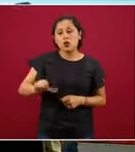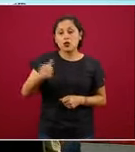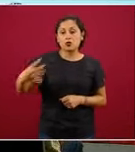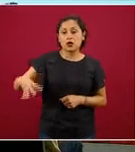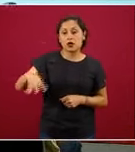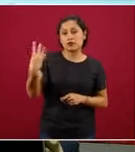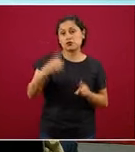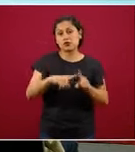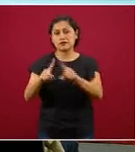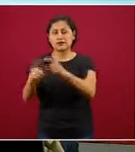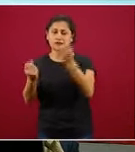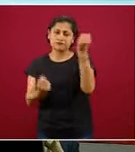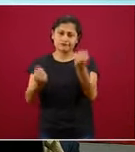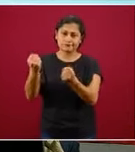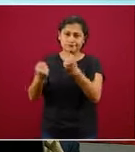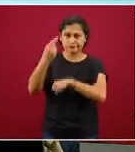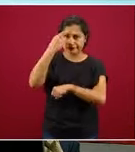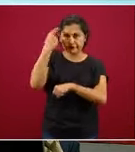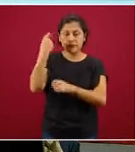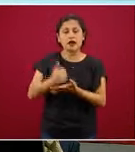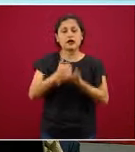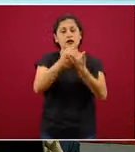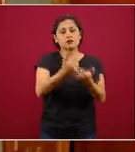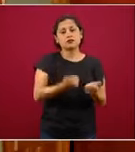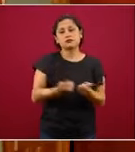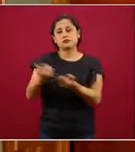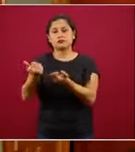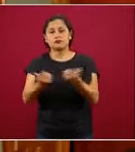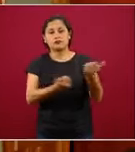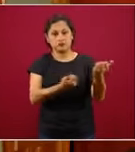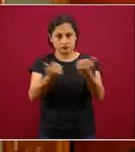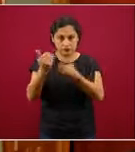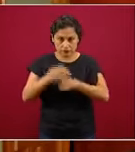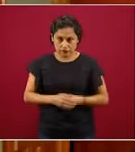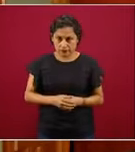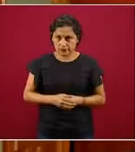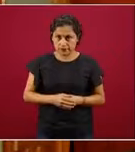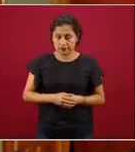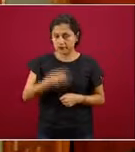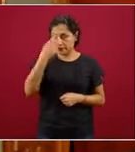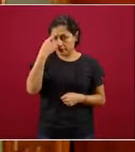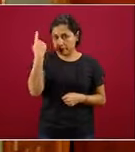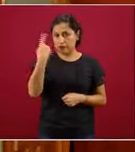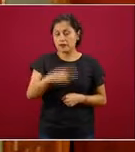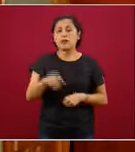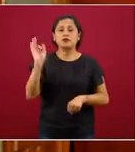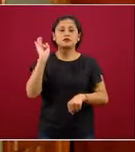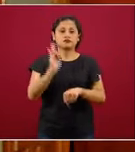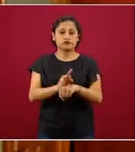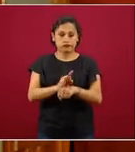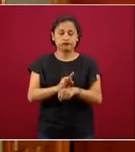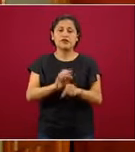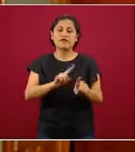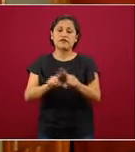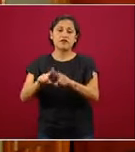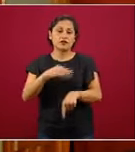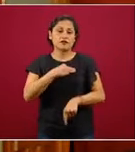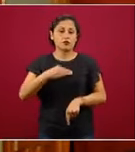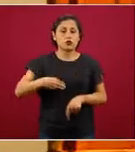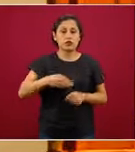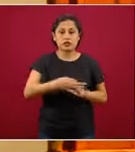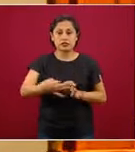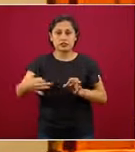de logística se han destinado para estas tareas de reforzamiento en municipios y entidades federativas que se han visto afectadas